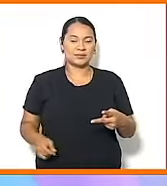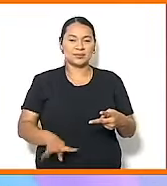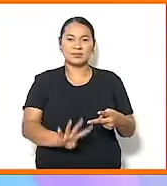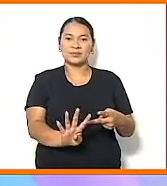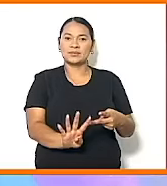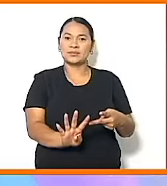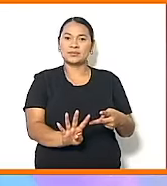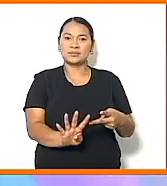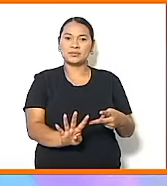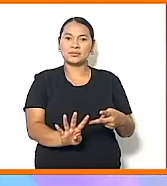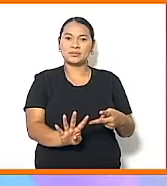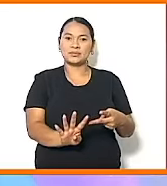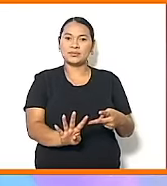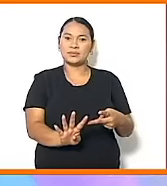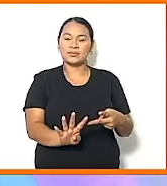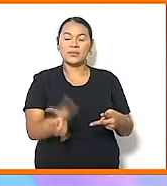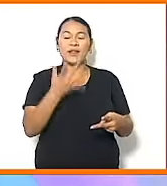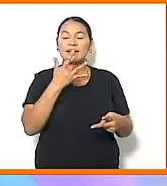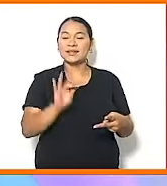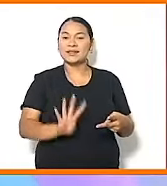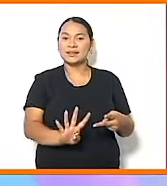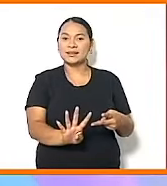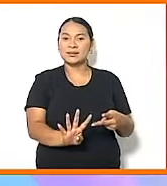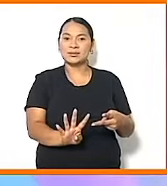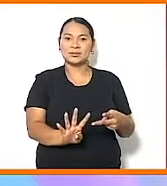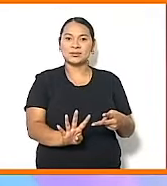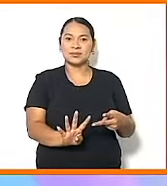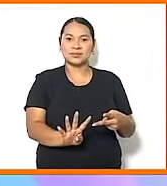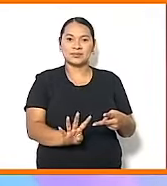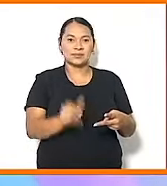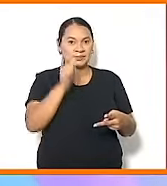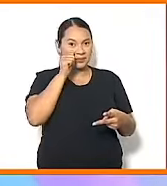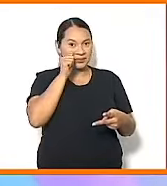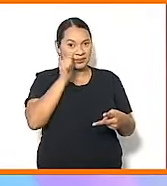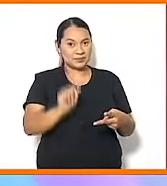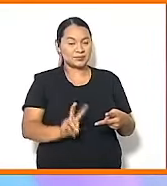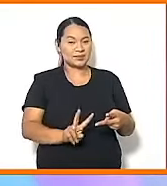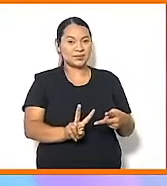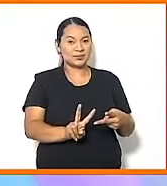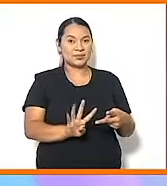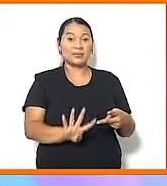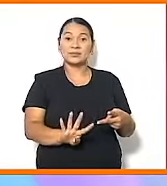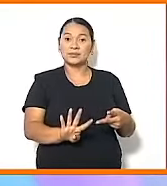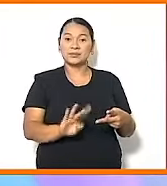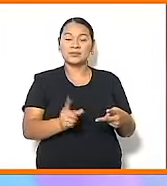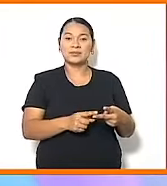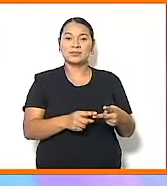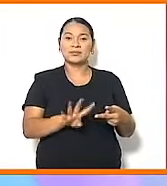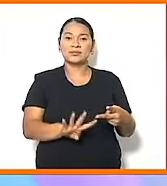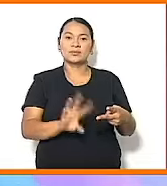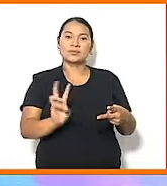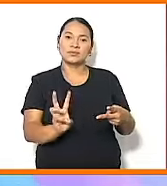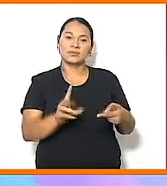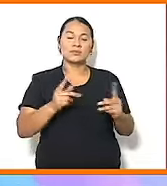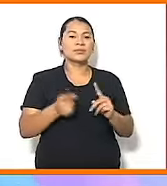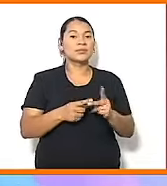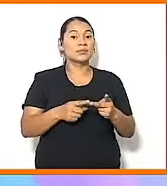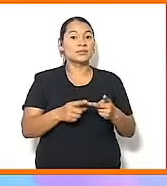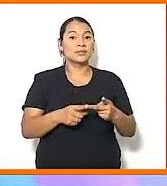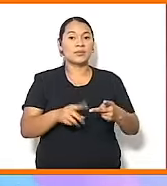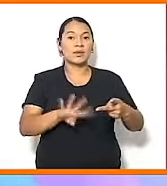4, segundo dígito, suerte, porque este es, atentos jugadores. Y este es el 6, segundo número